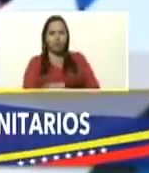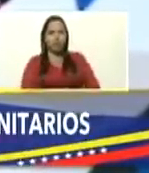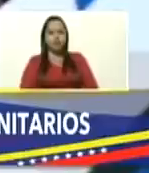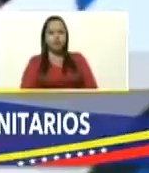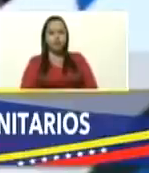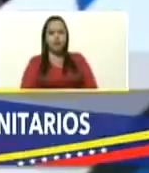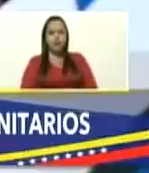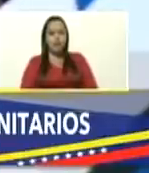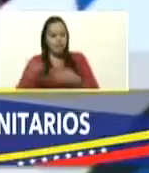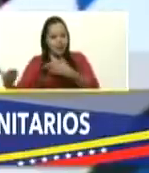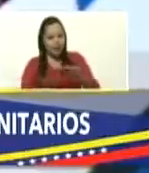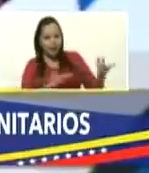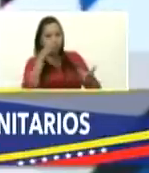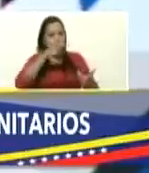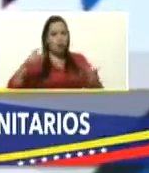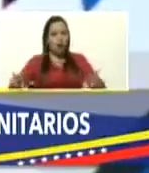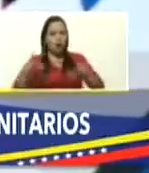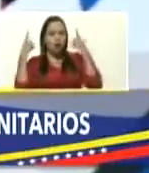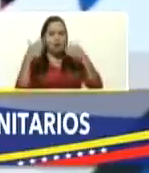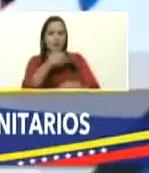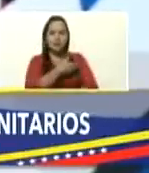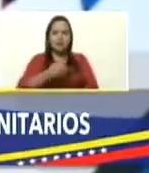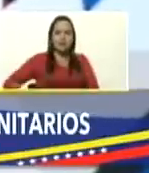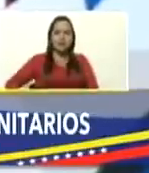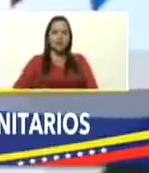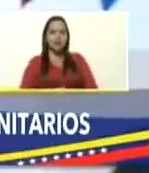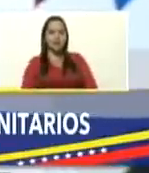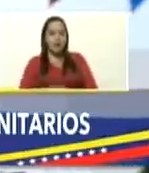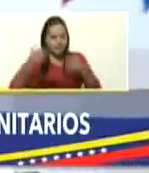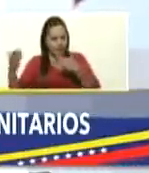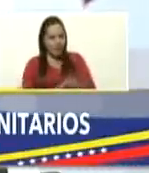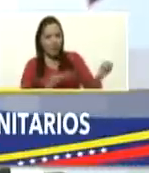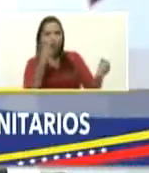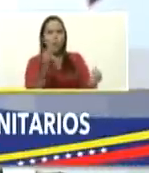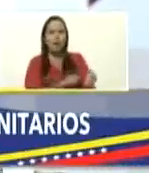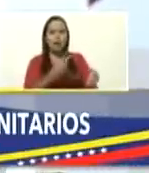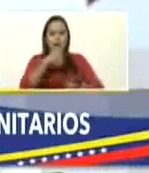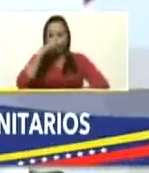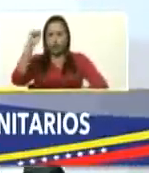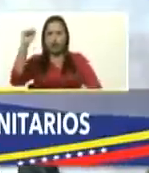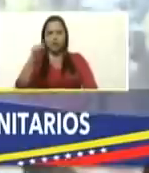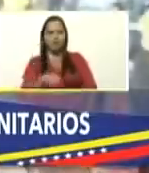al pueblo de La Guaira, presidente. Bienvenido, hermano Nicolás.